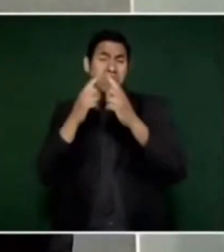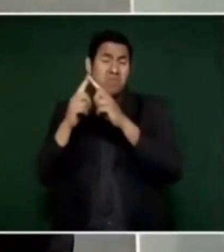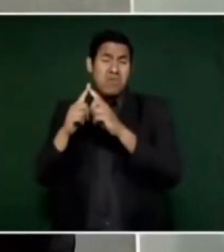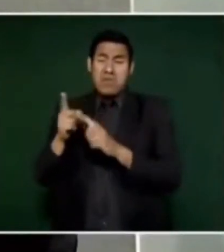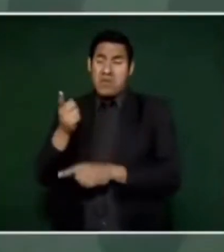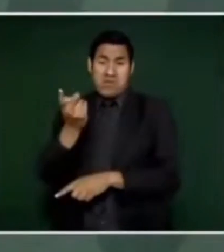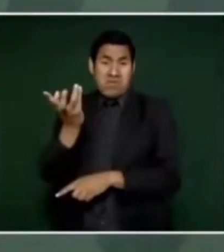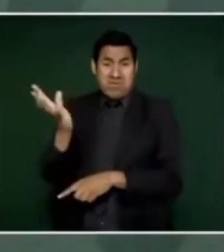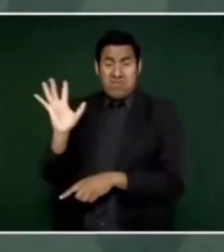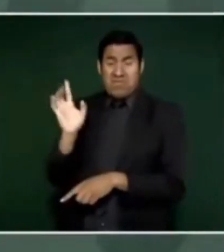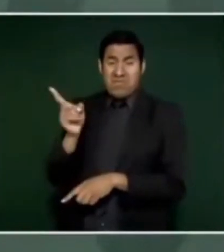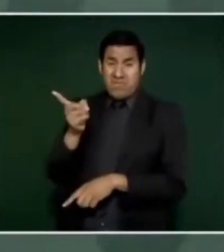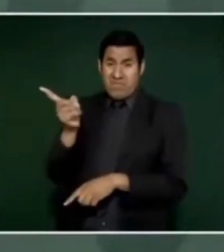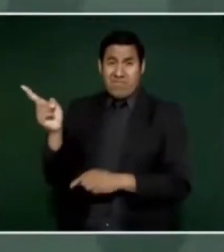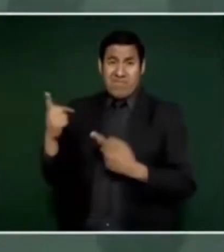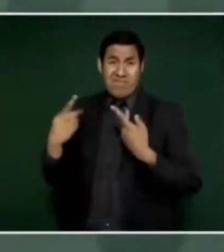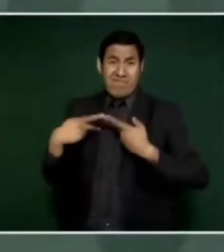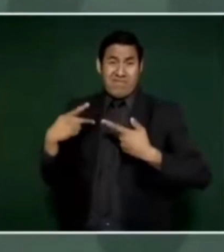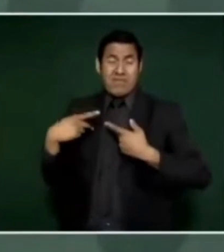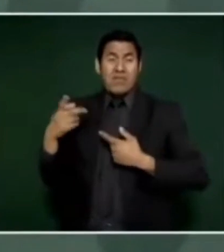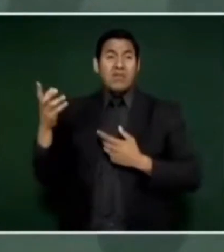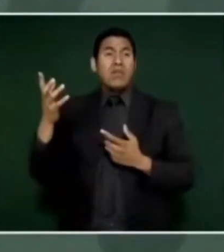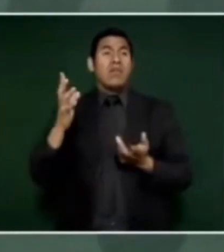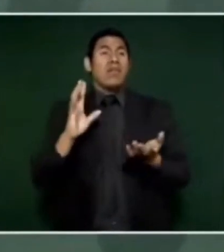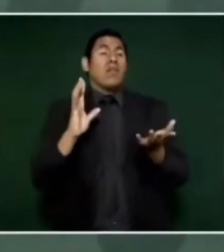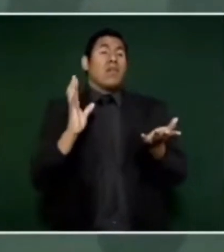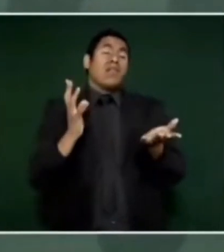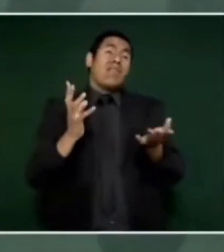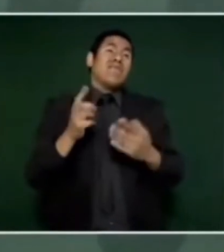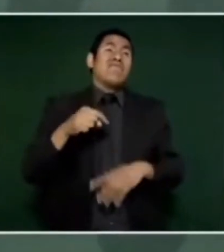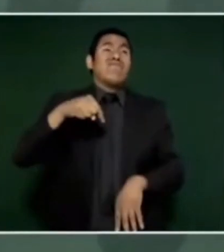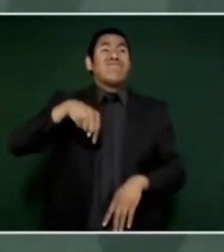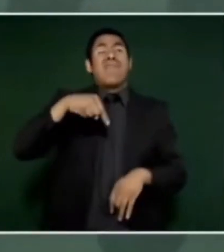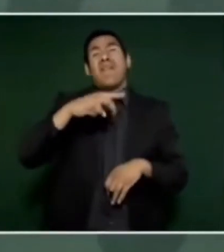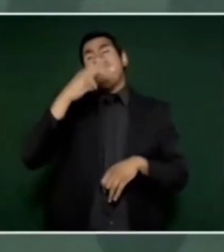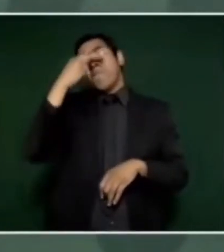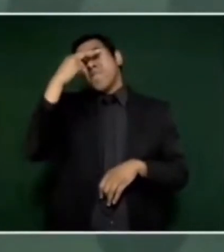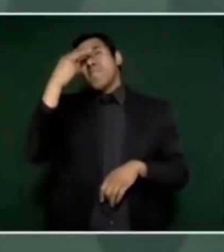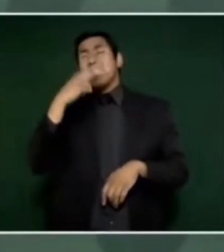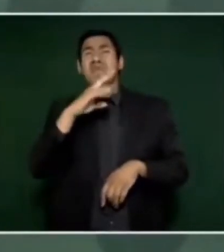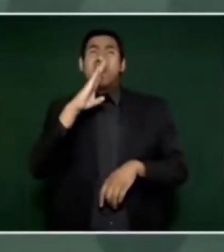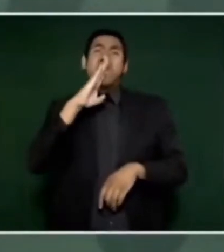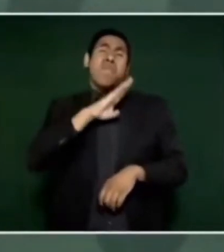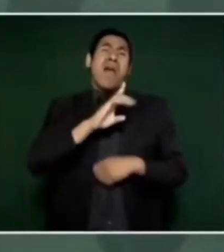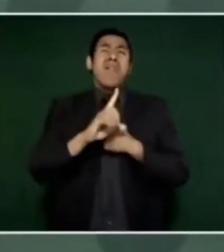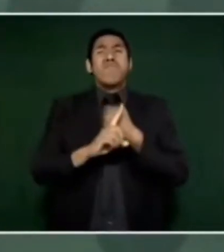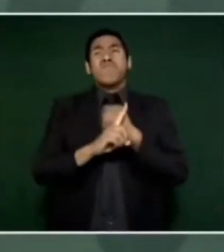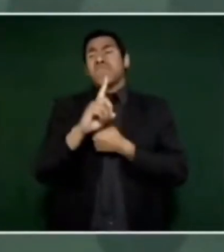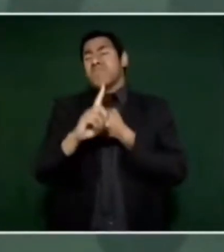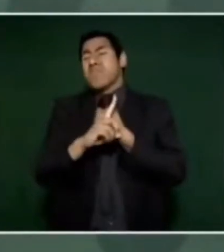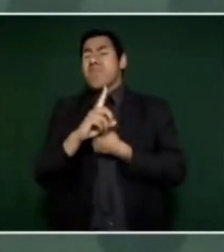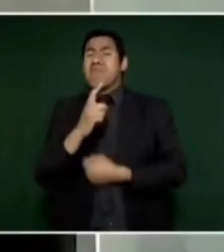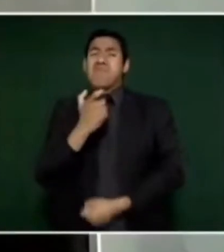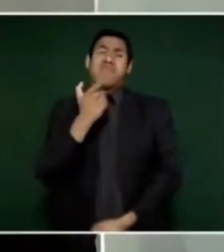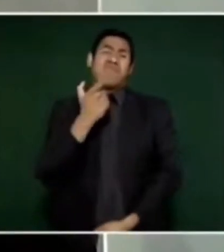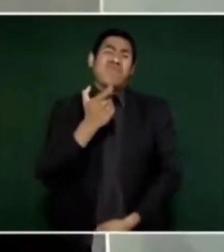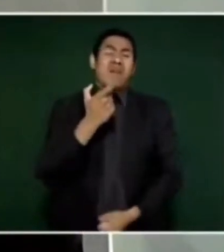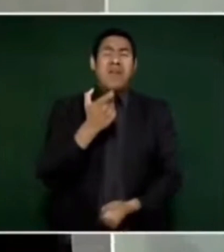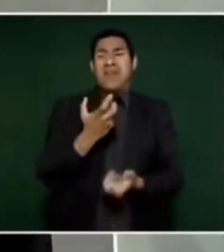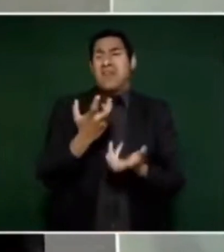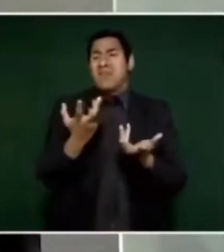sueldo, de que el problema fiscal de México era de que